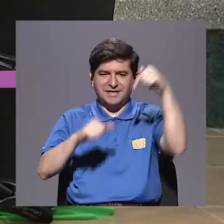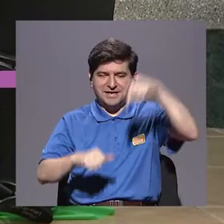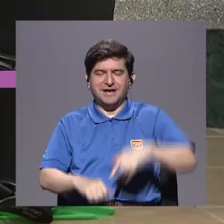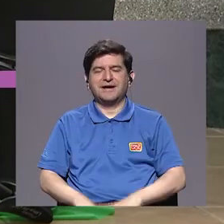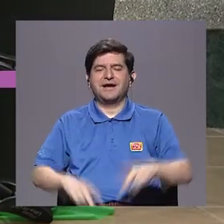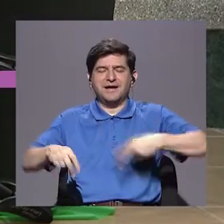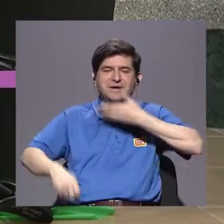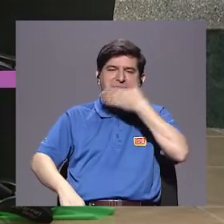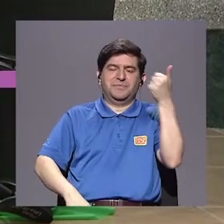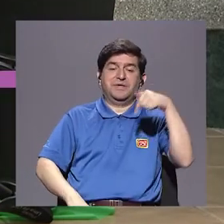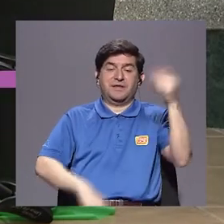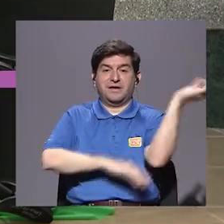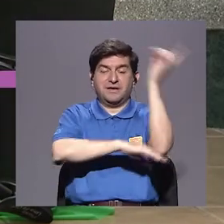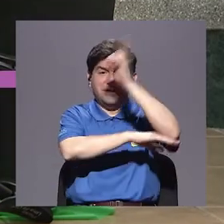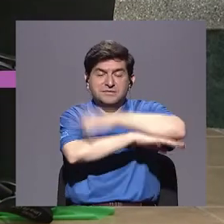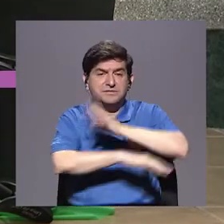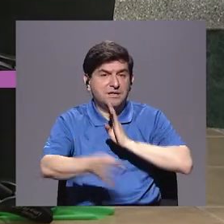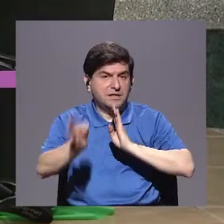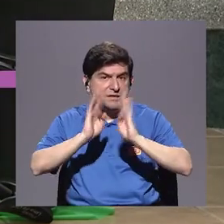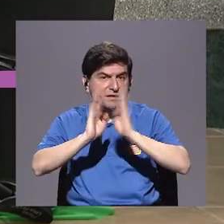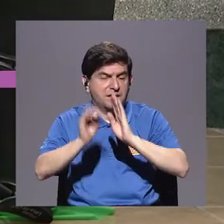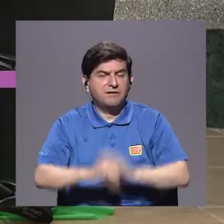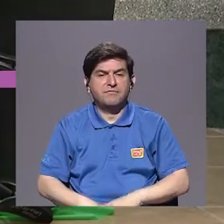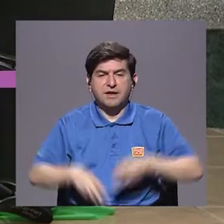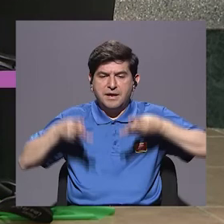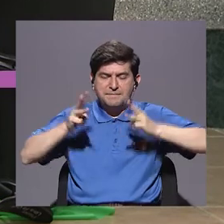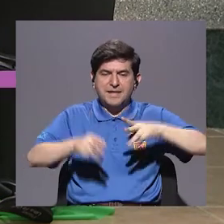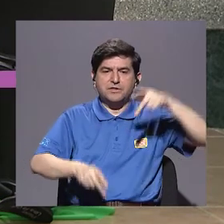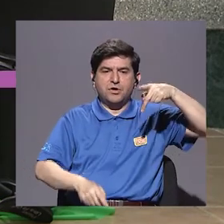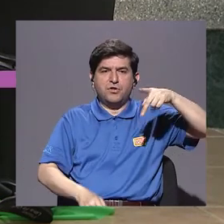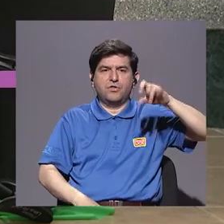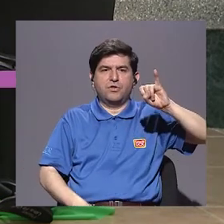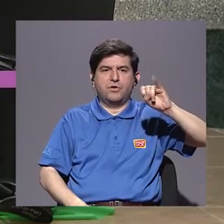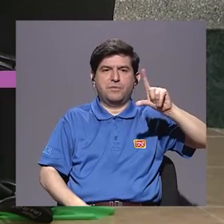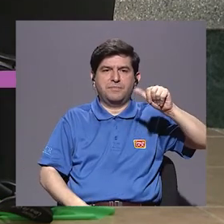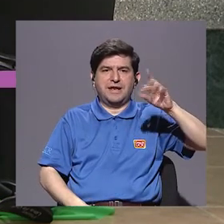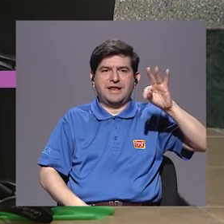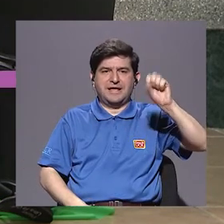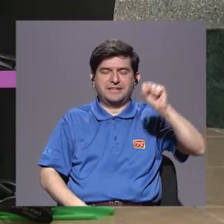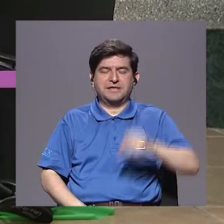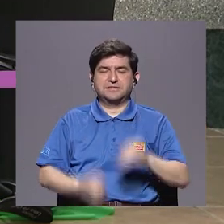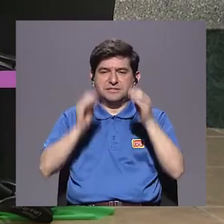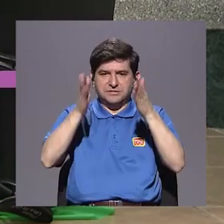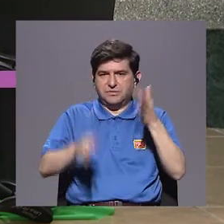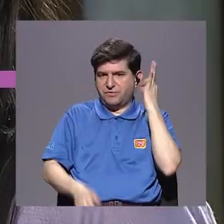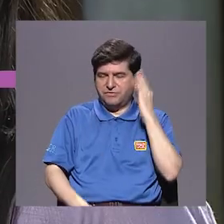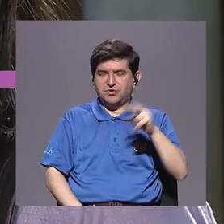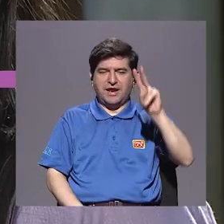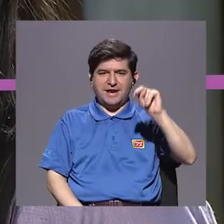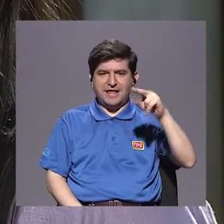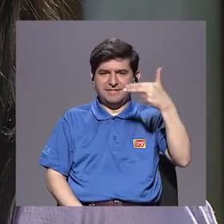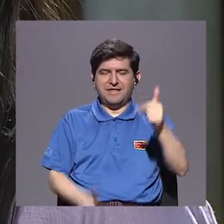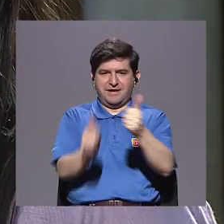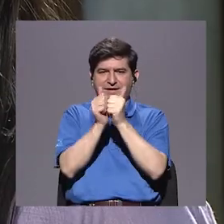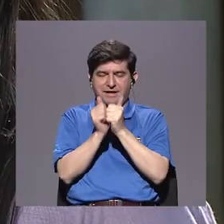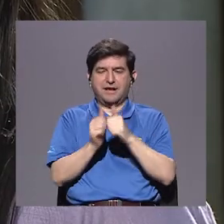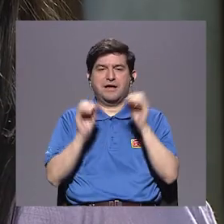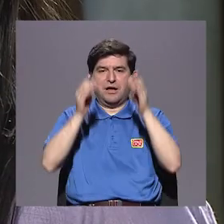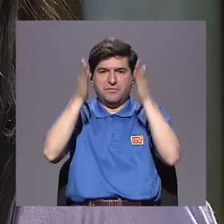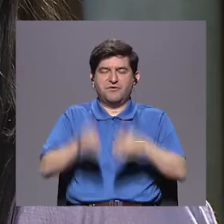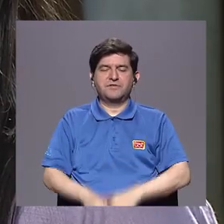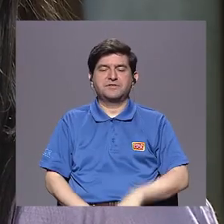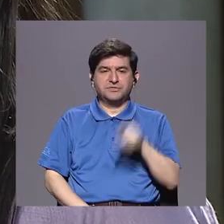Continuar con nosotros en Vivir Mejor. El día de hoy conversando acerca del método Pilates. Para ello nos acompaña la profesora Natalia Chacón.